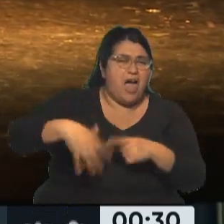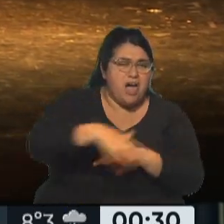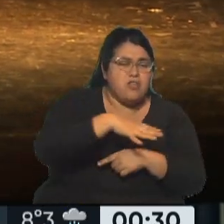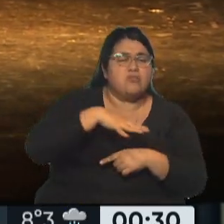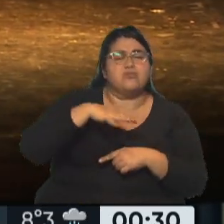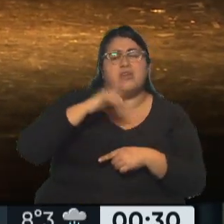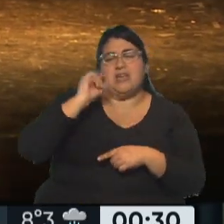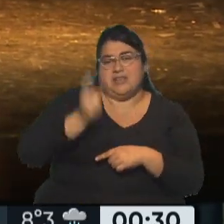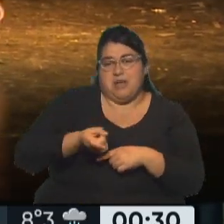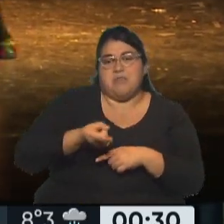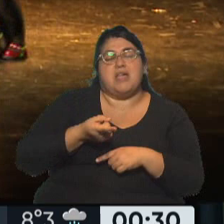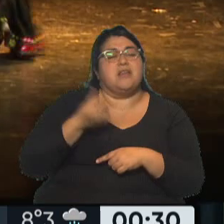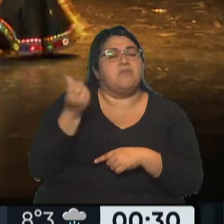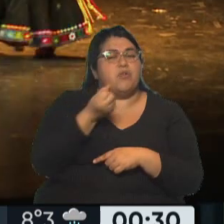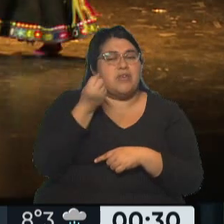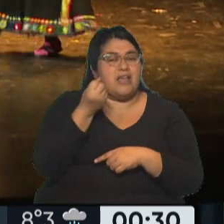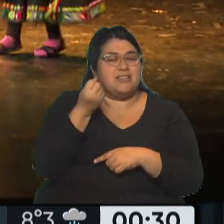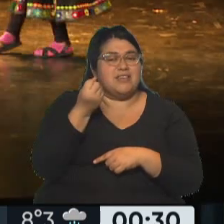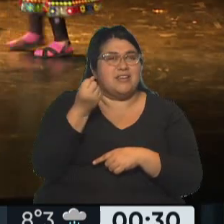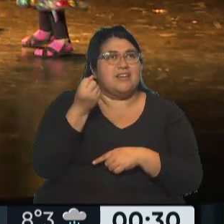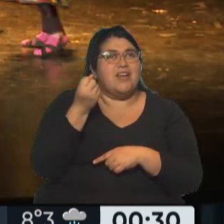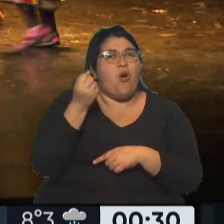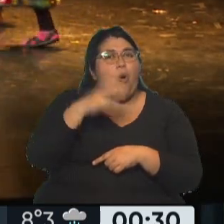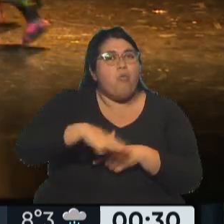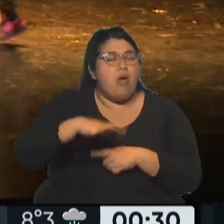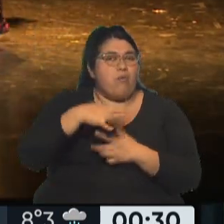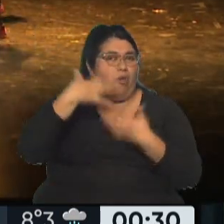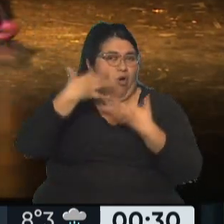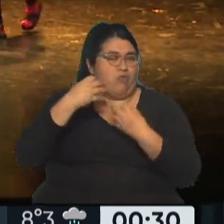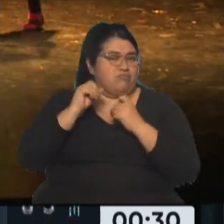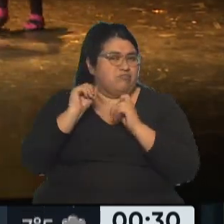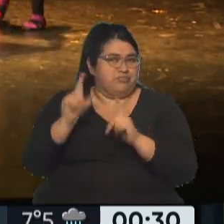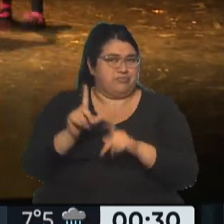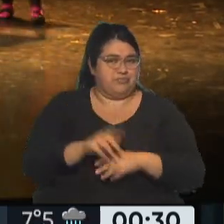pero también todo lo que representa a un territorio, a un pueblo en sí.